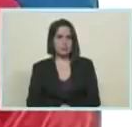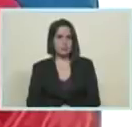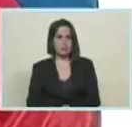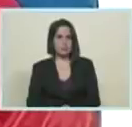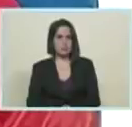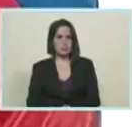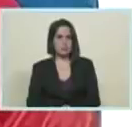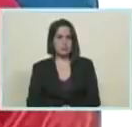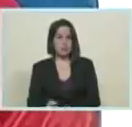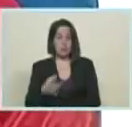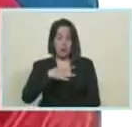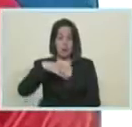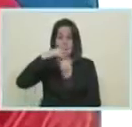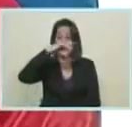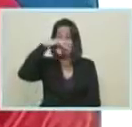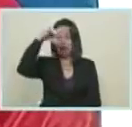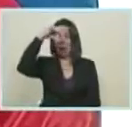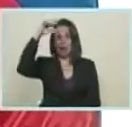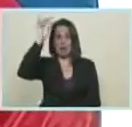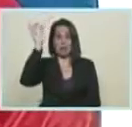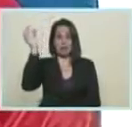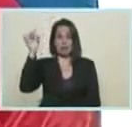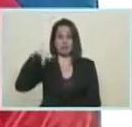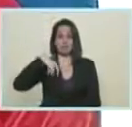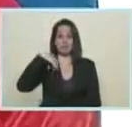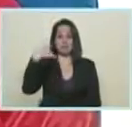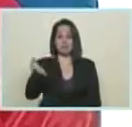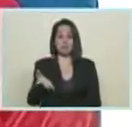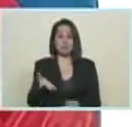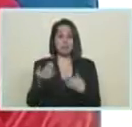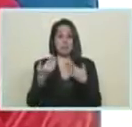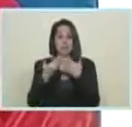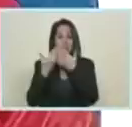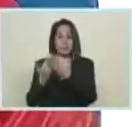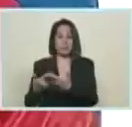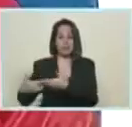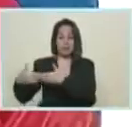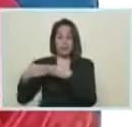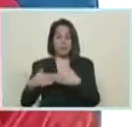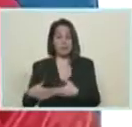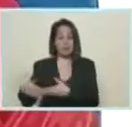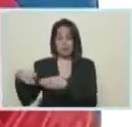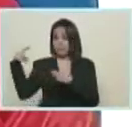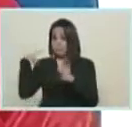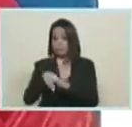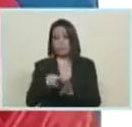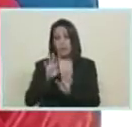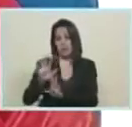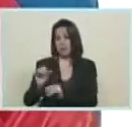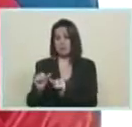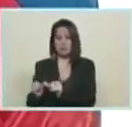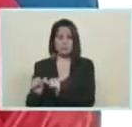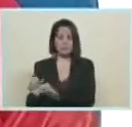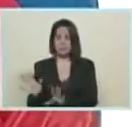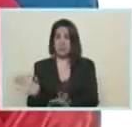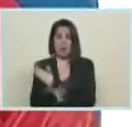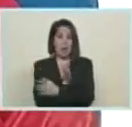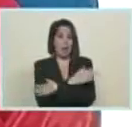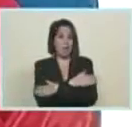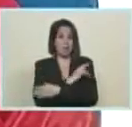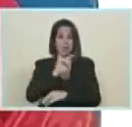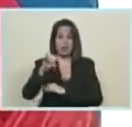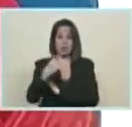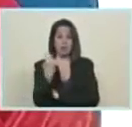A vender su alma ya, lo que les quede, el ñinguito de alma. Derrotados están y derrotados continuarán. Ese es el abrazo de la